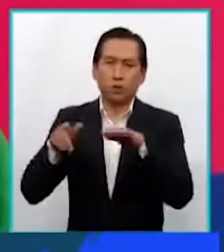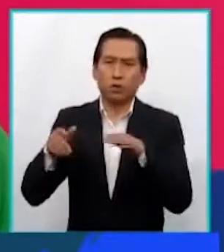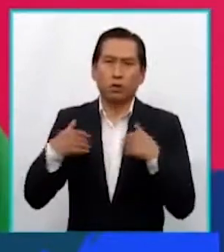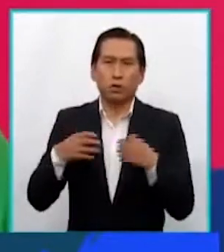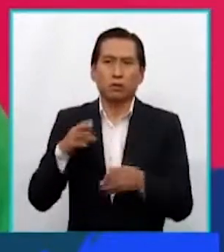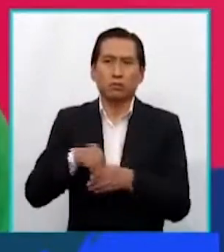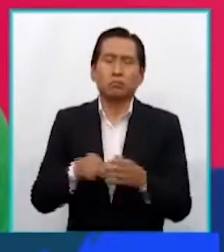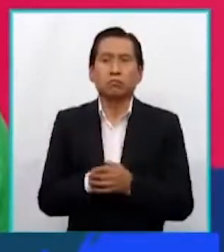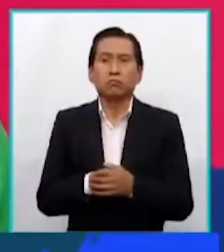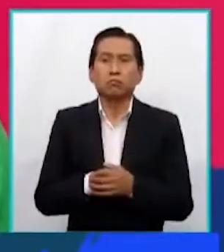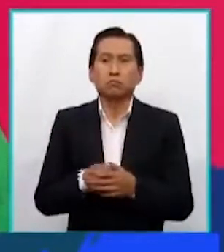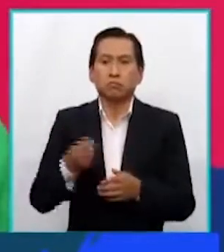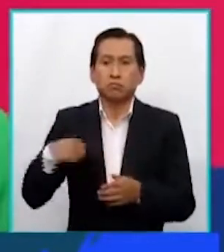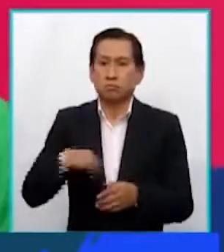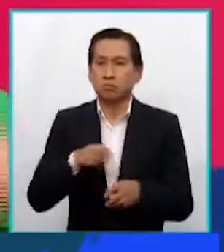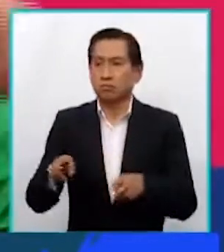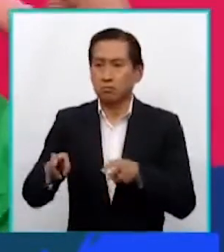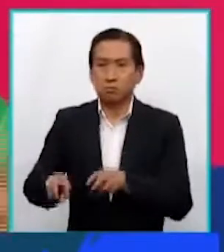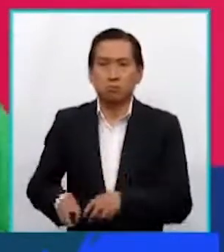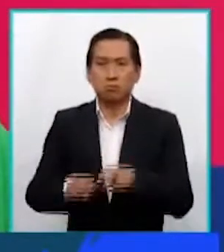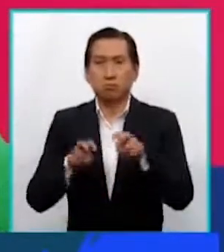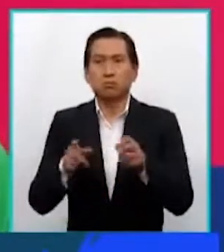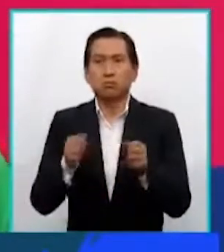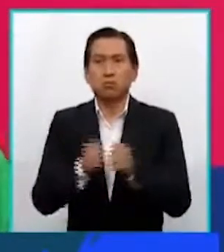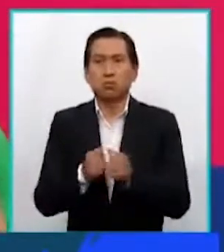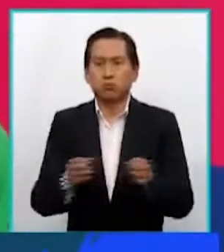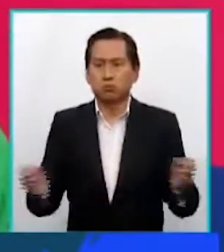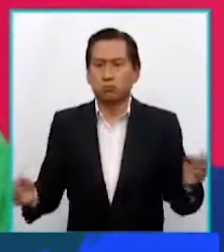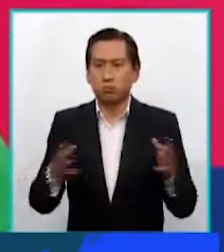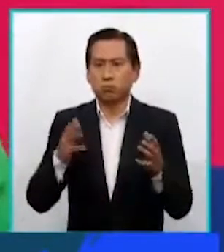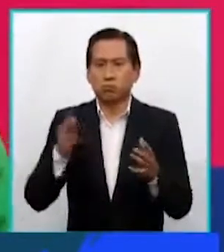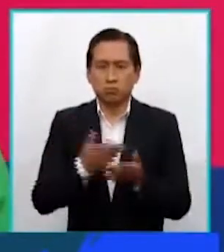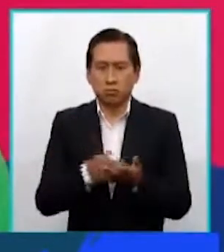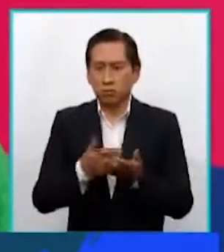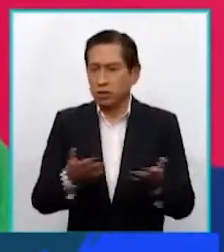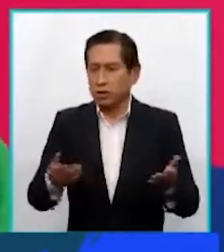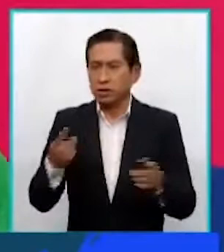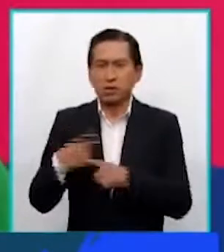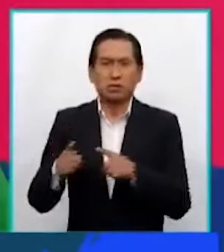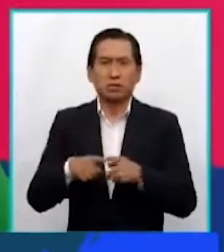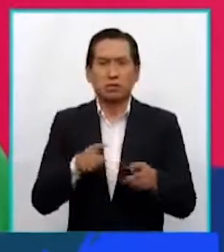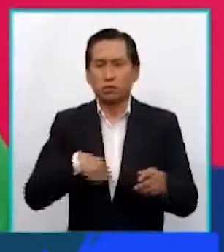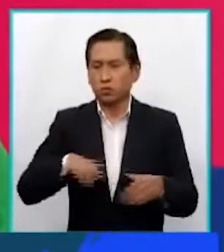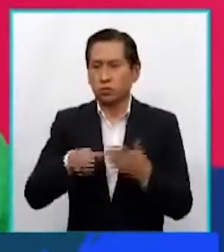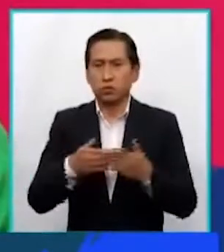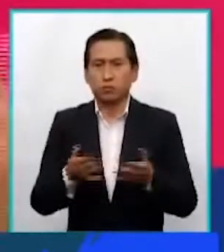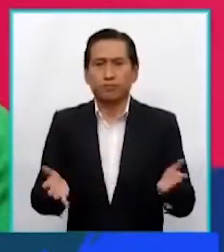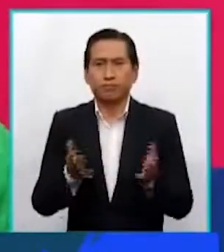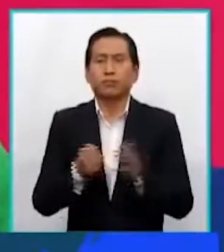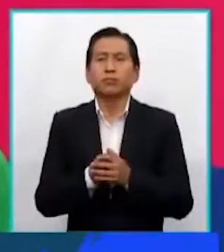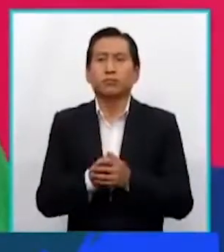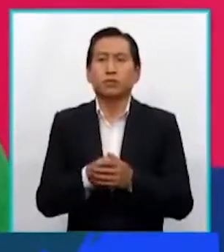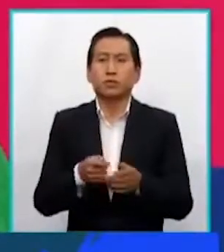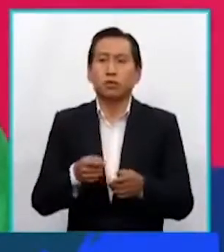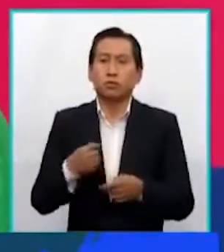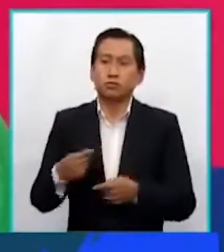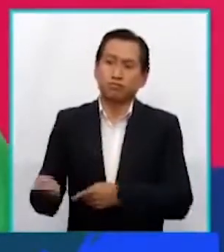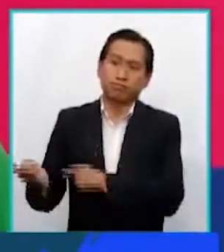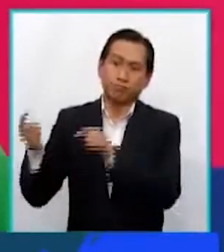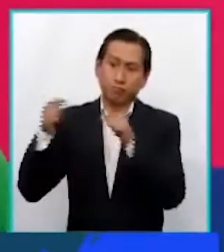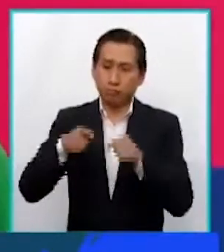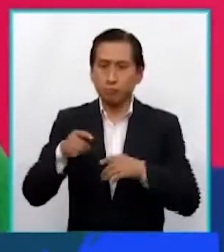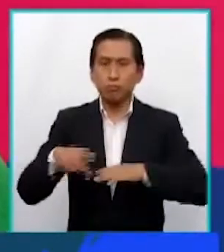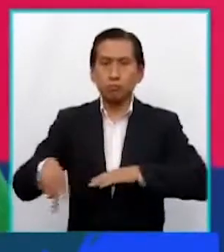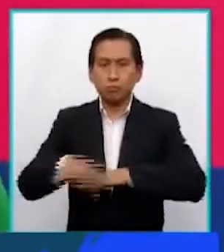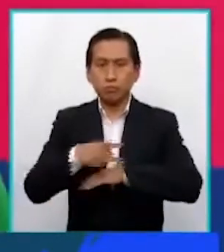luthier. Entonces nos fuimos de viaje con parlantes, herramientas para crear instrumentos, todo. Y al volver, yo estaba un día en el